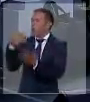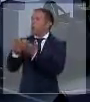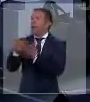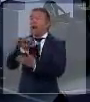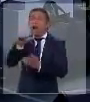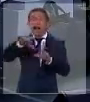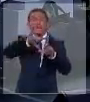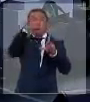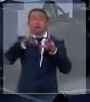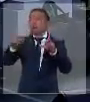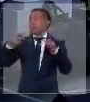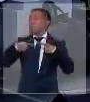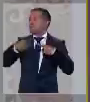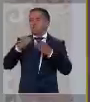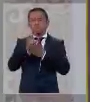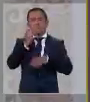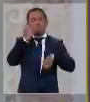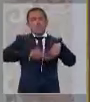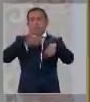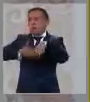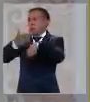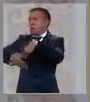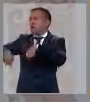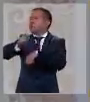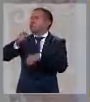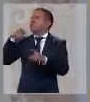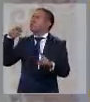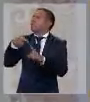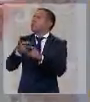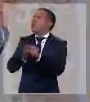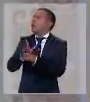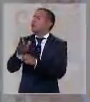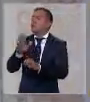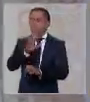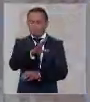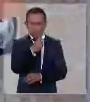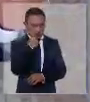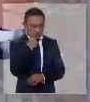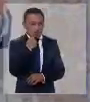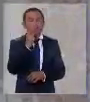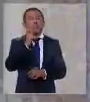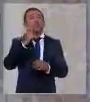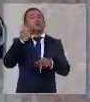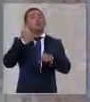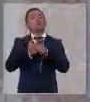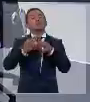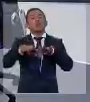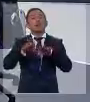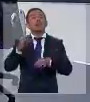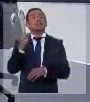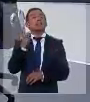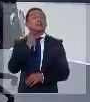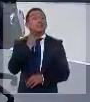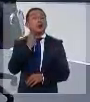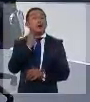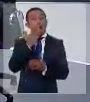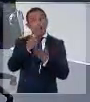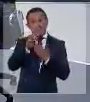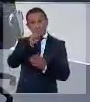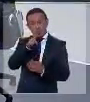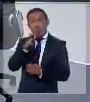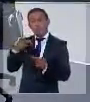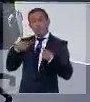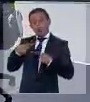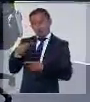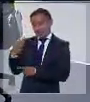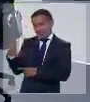Mira, hay una condición que ya presentamos una iniciativa. Dependerá de los diputados, de los tres personajes que aquí ves, si se